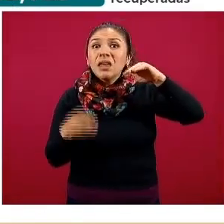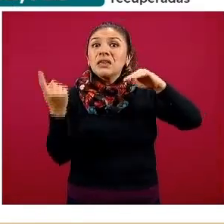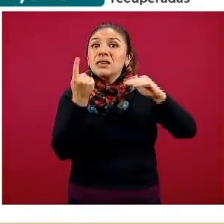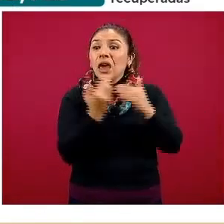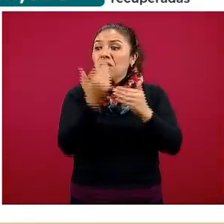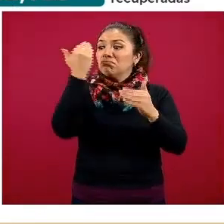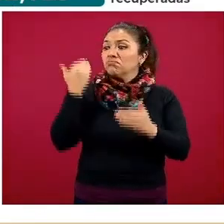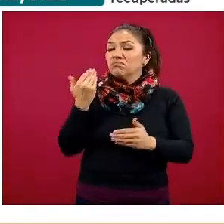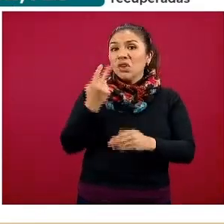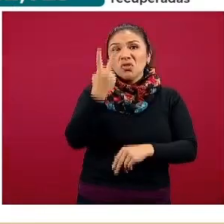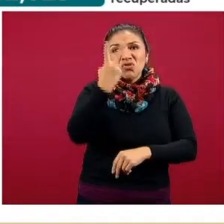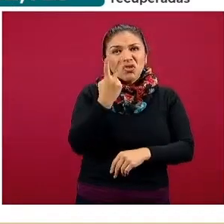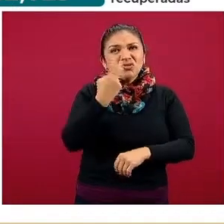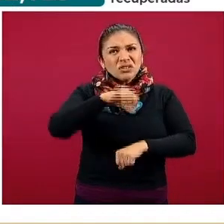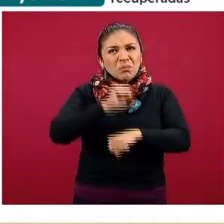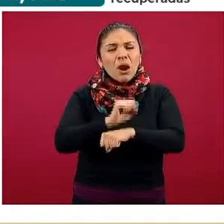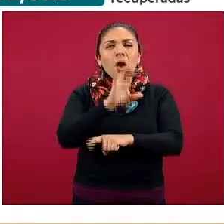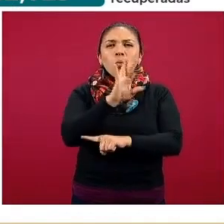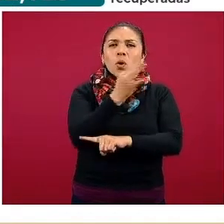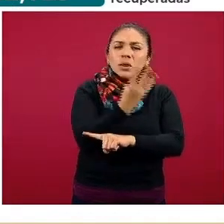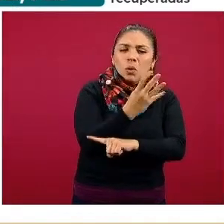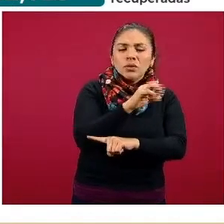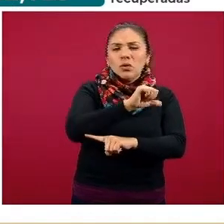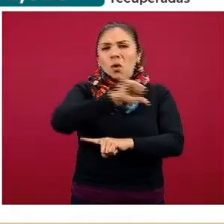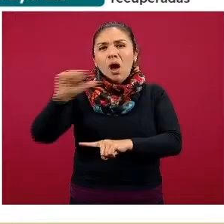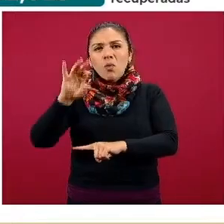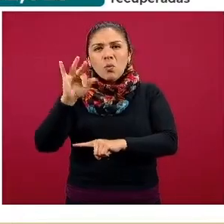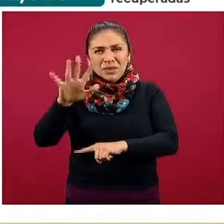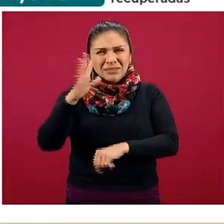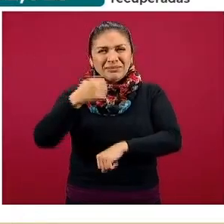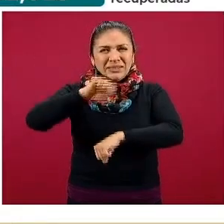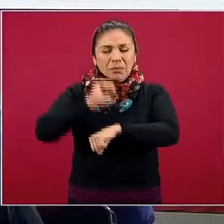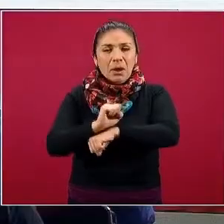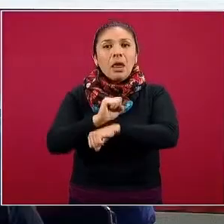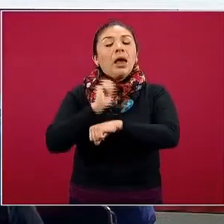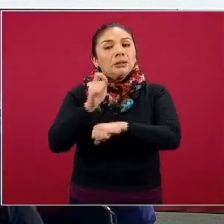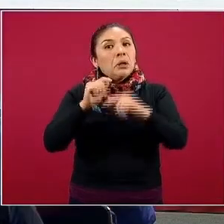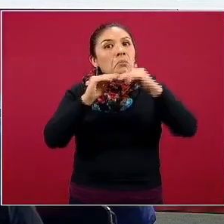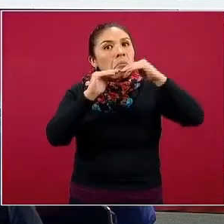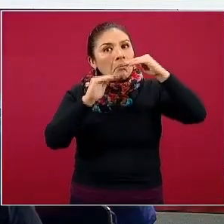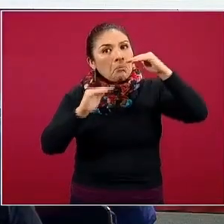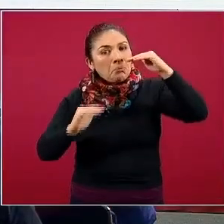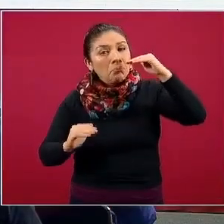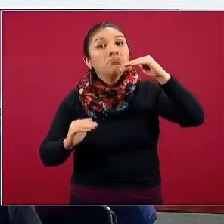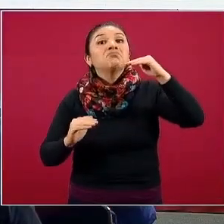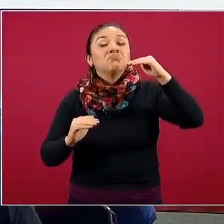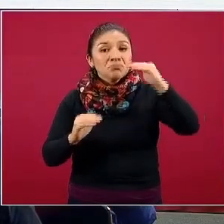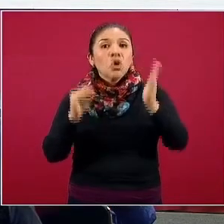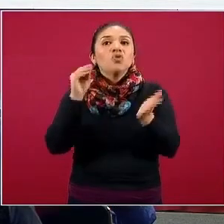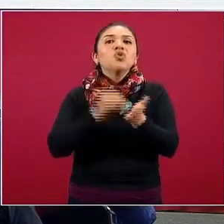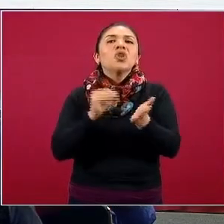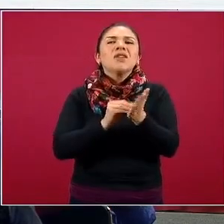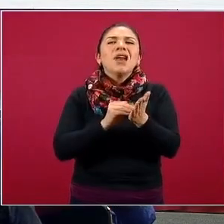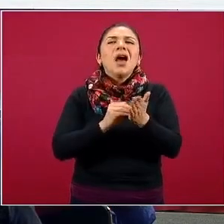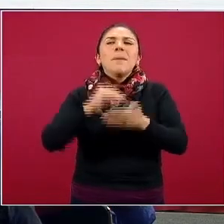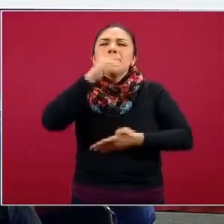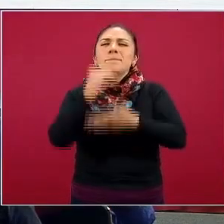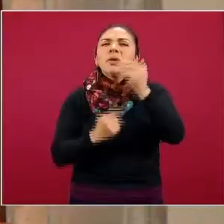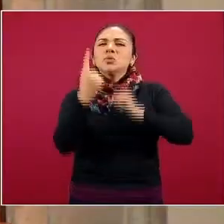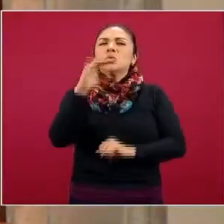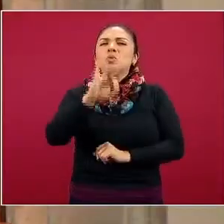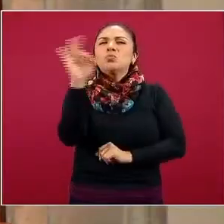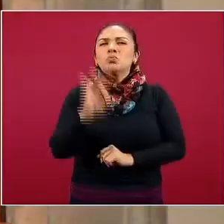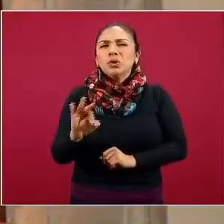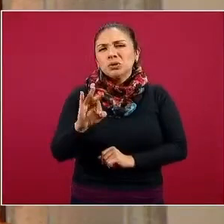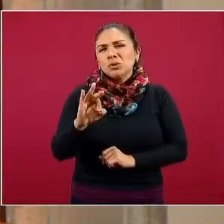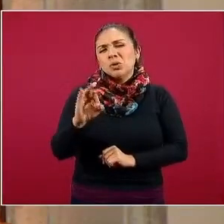de las últimas dos, que es 44 a la 45, había estado disminuyendo, todavía menos 1% para el